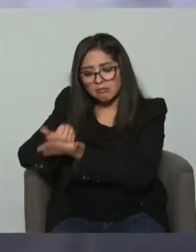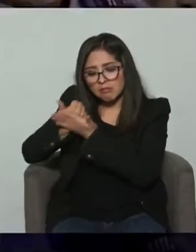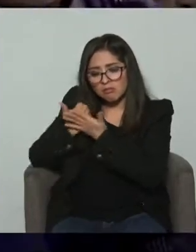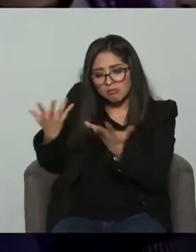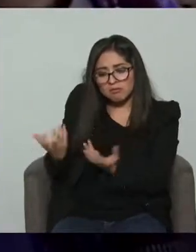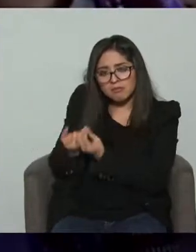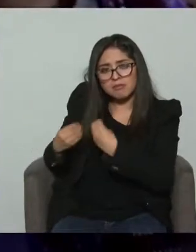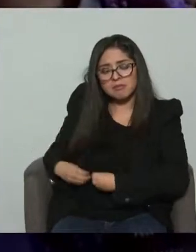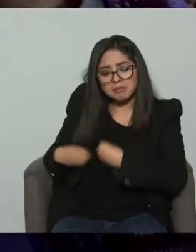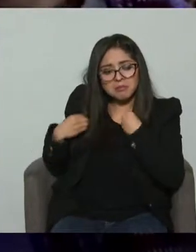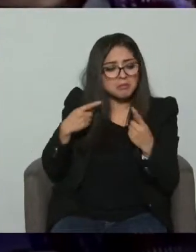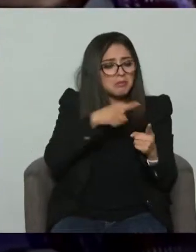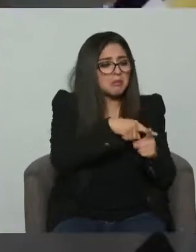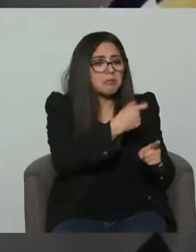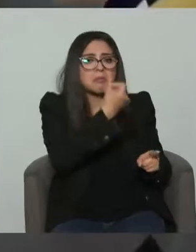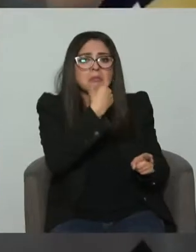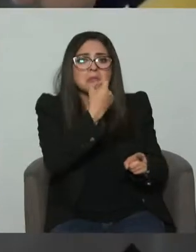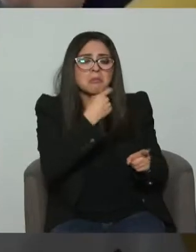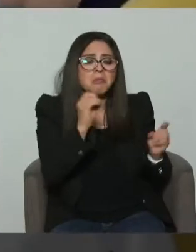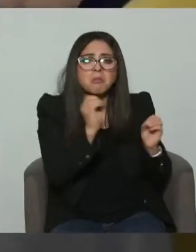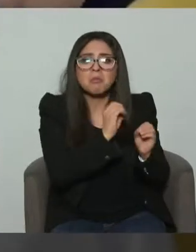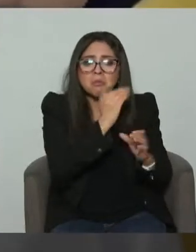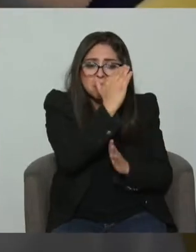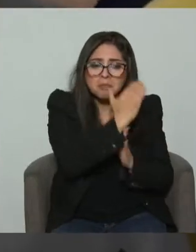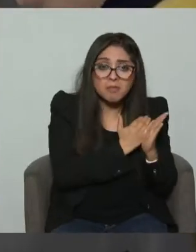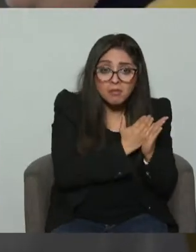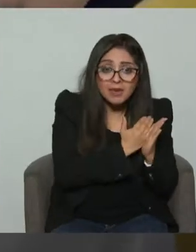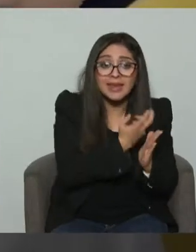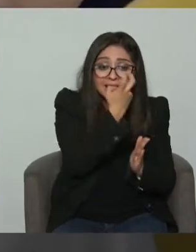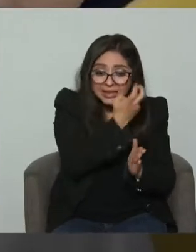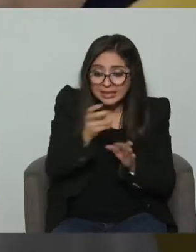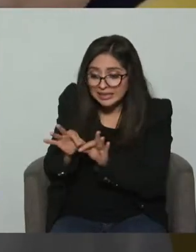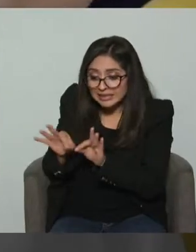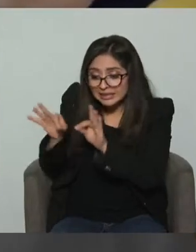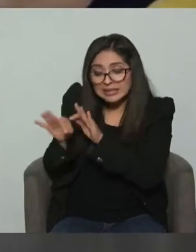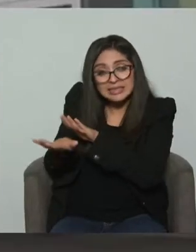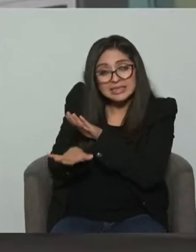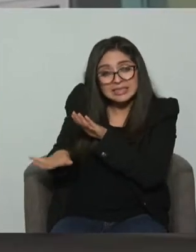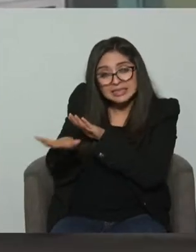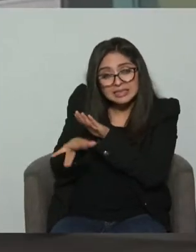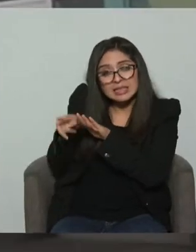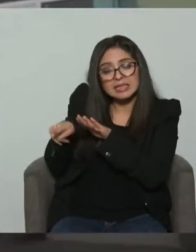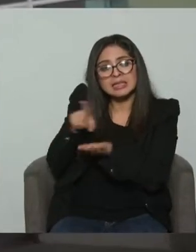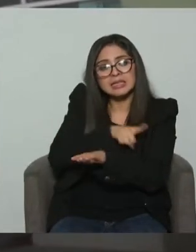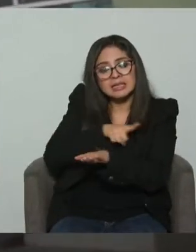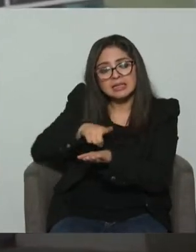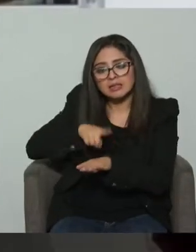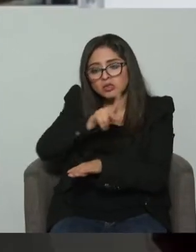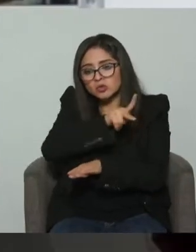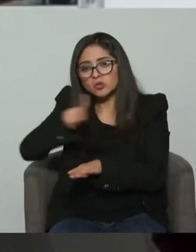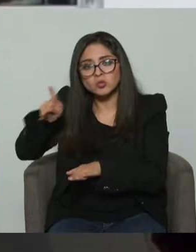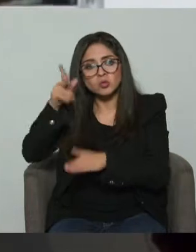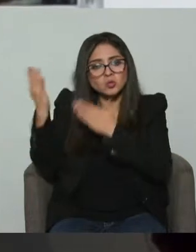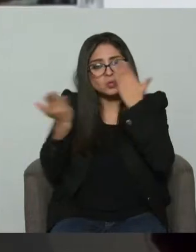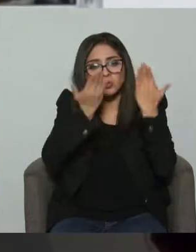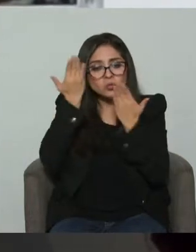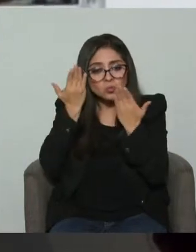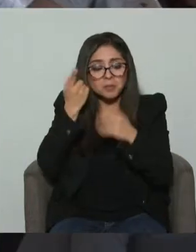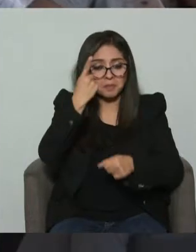los propios medicamentos. Y eso tienen que tener, esa formación tienen que tener estos médicos y médicas, de llegar a las